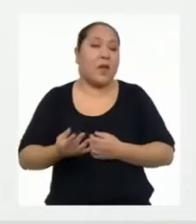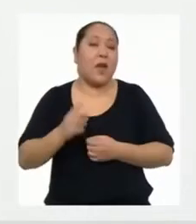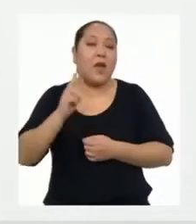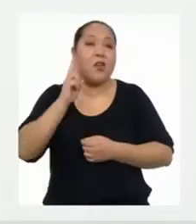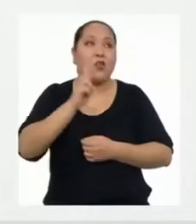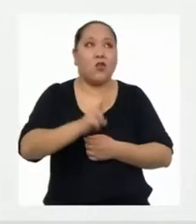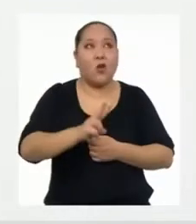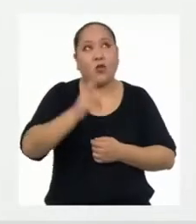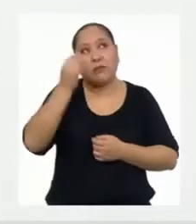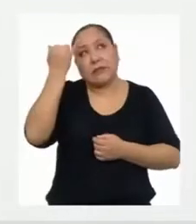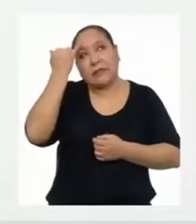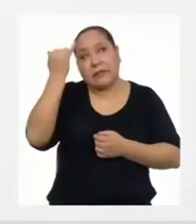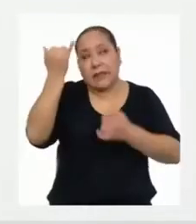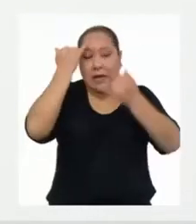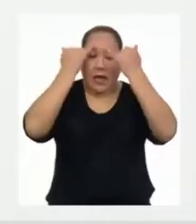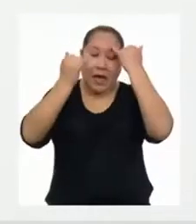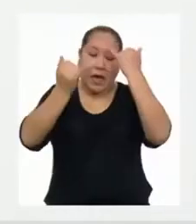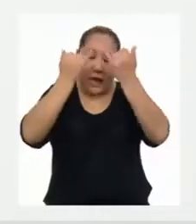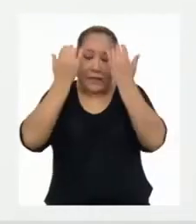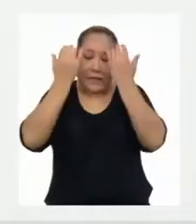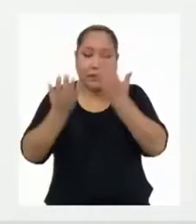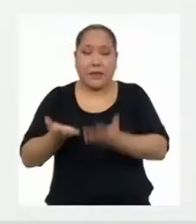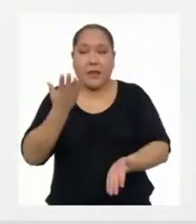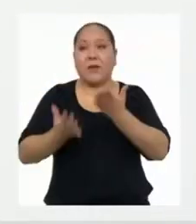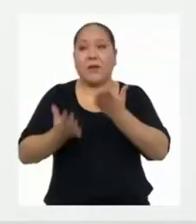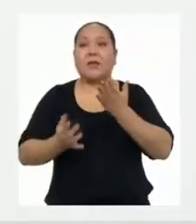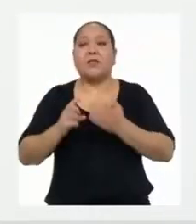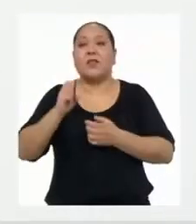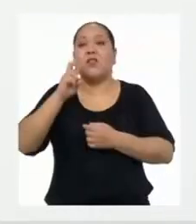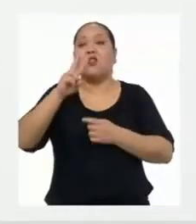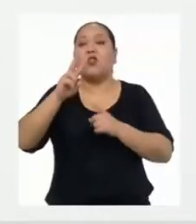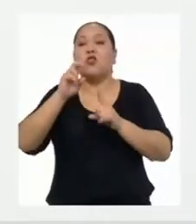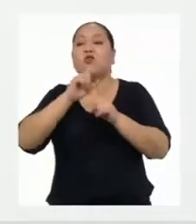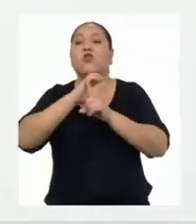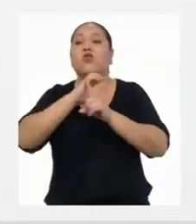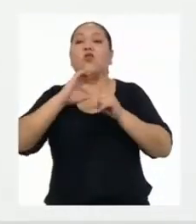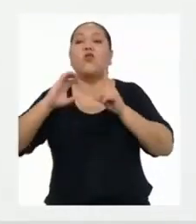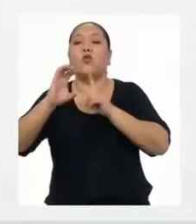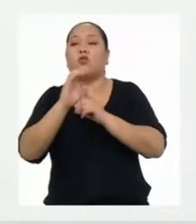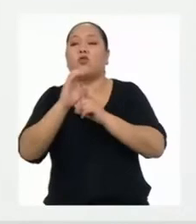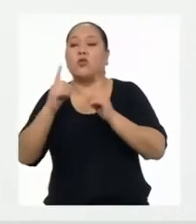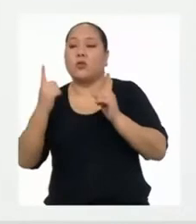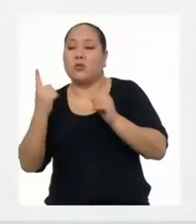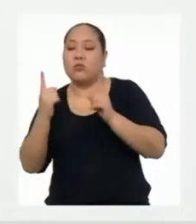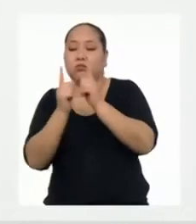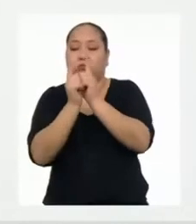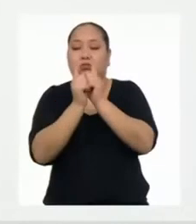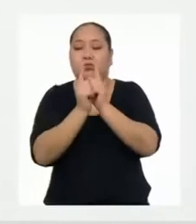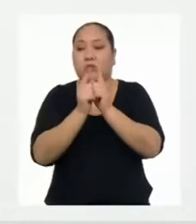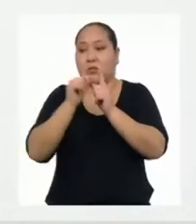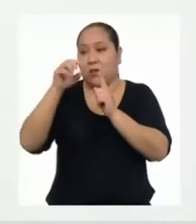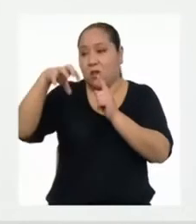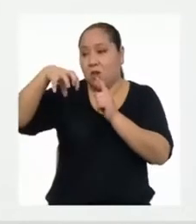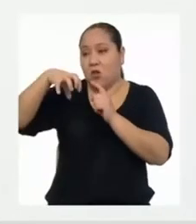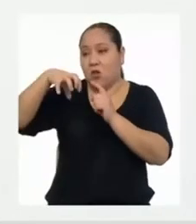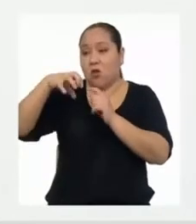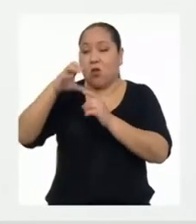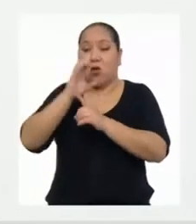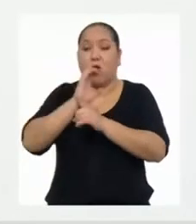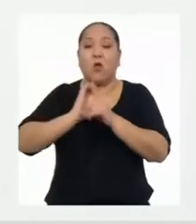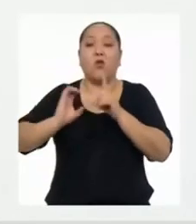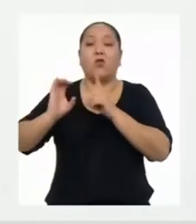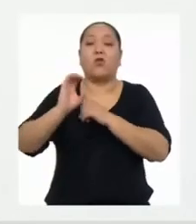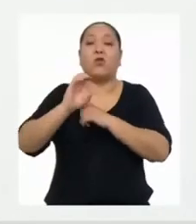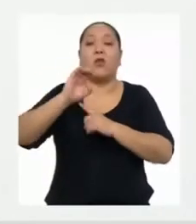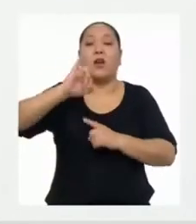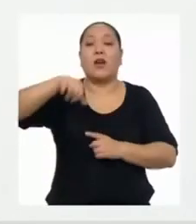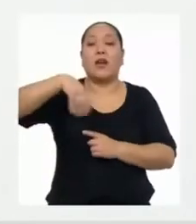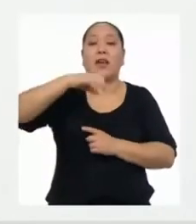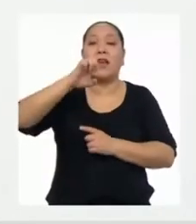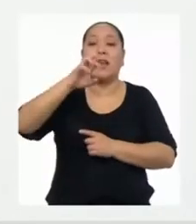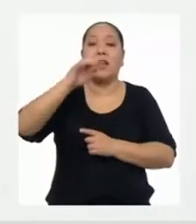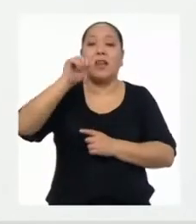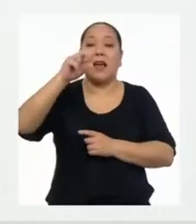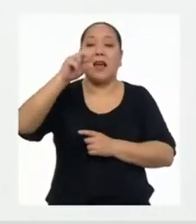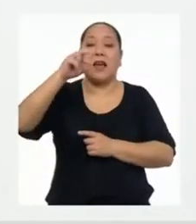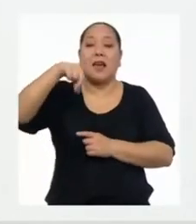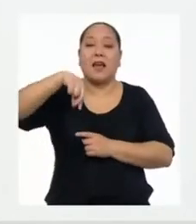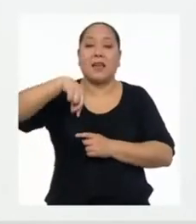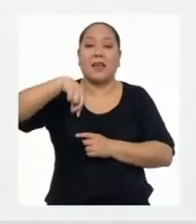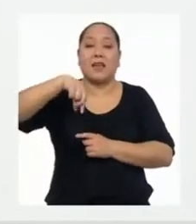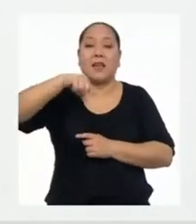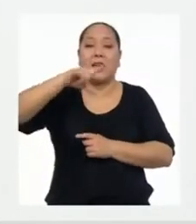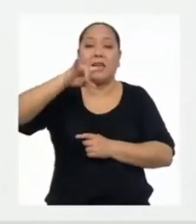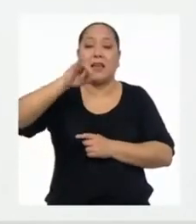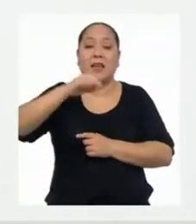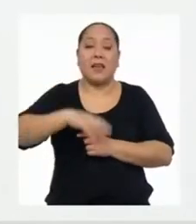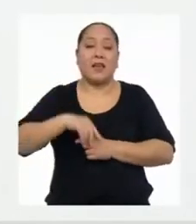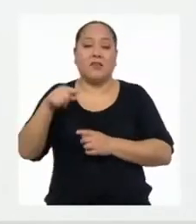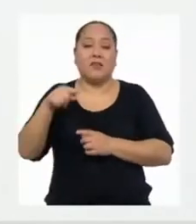posturas ante el encuentro de dos culturas diferentes. A. Postura de jerarquía, en la que se establece una relación